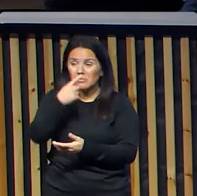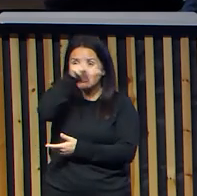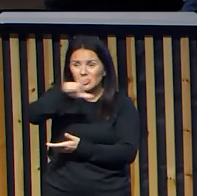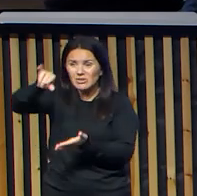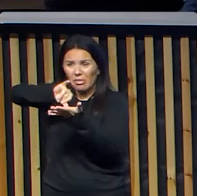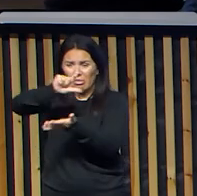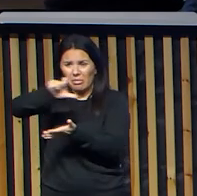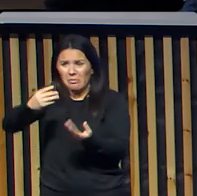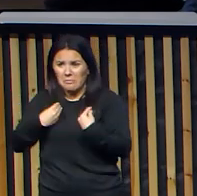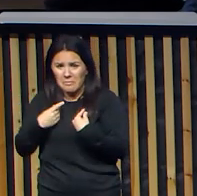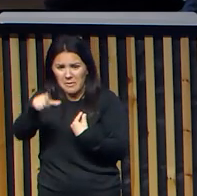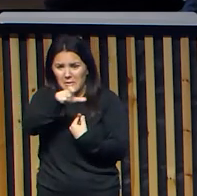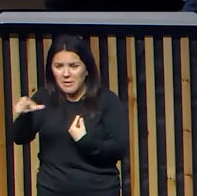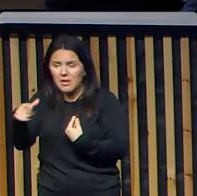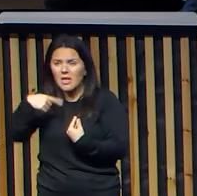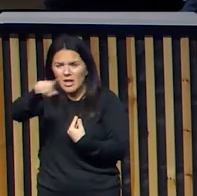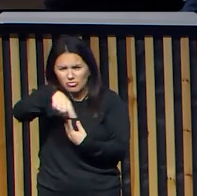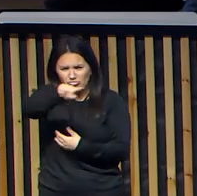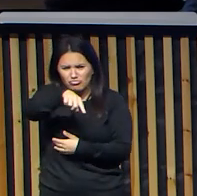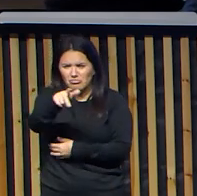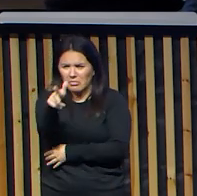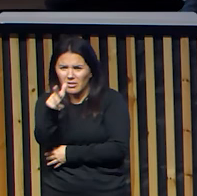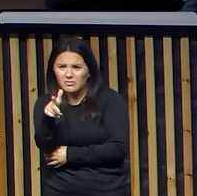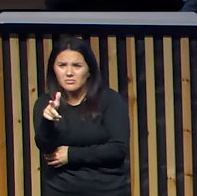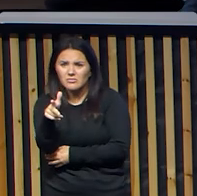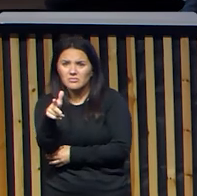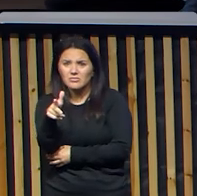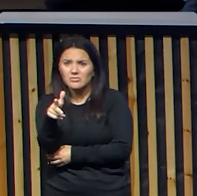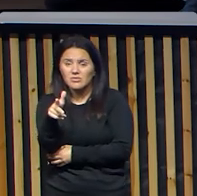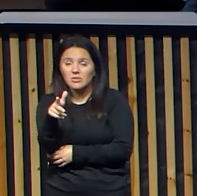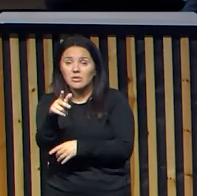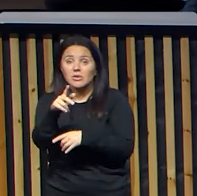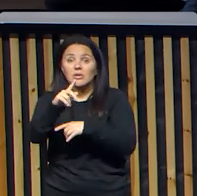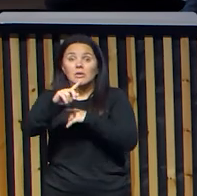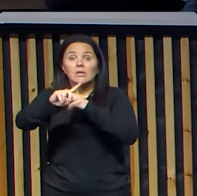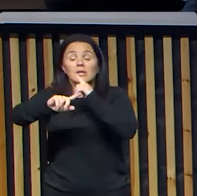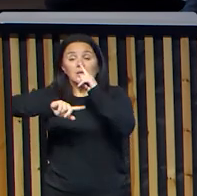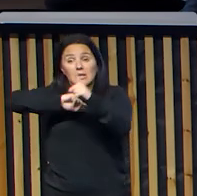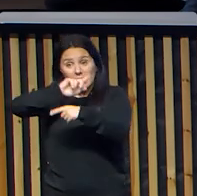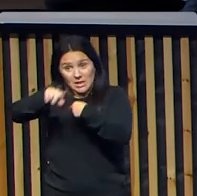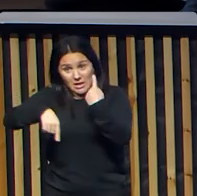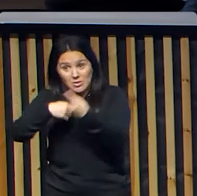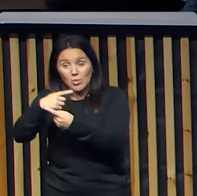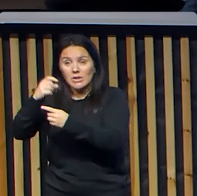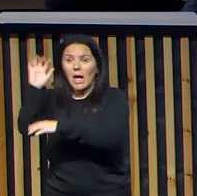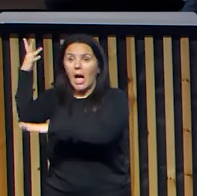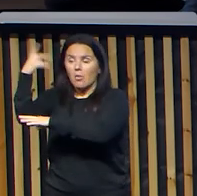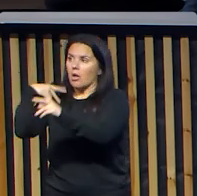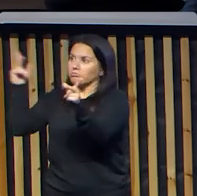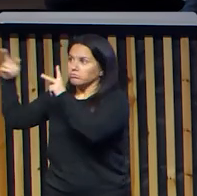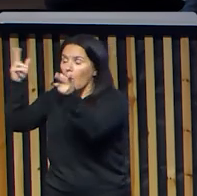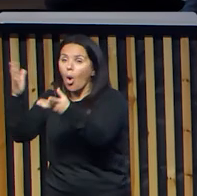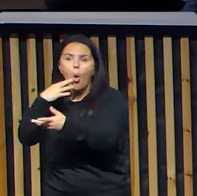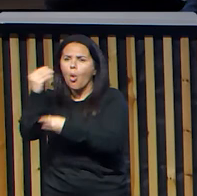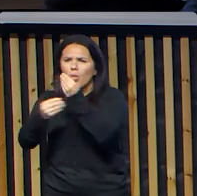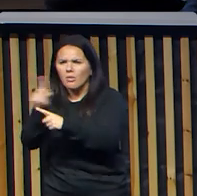que se hacen un trabajo o lo que sea o que no se realiza Oiga a usted ya le han dado respuesta a